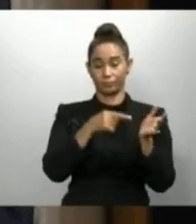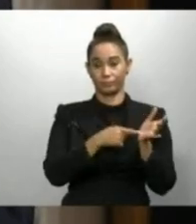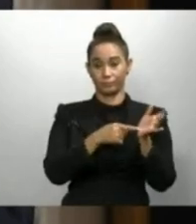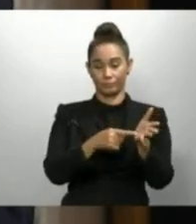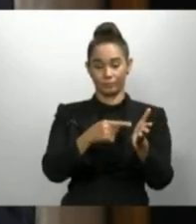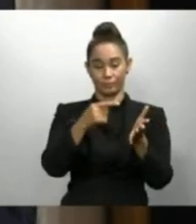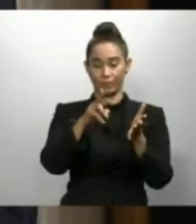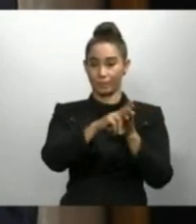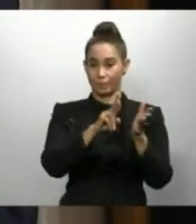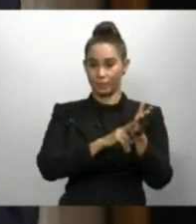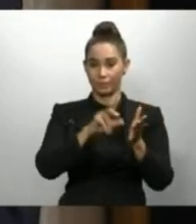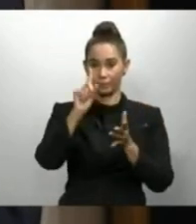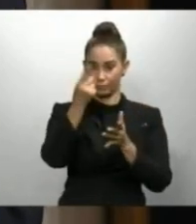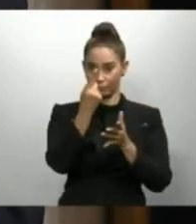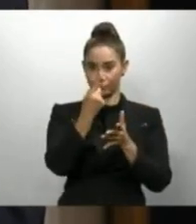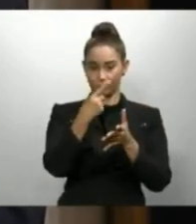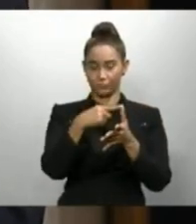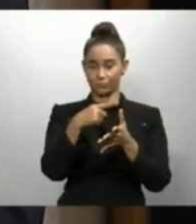obligaciones. 1.